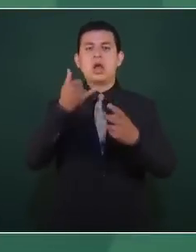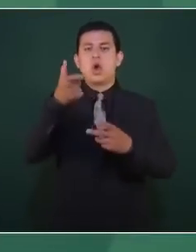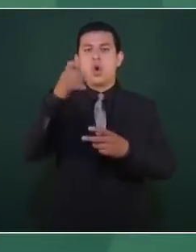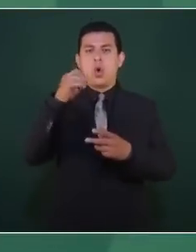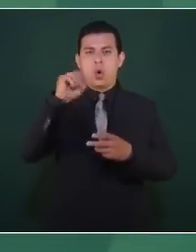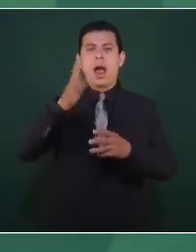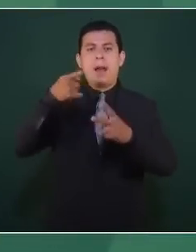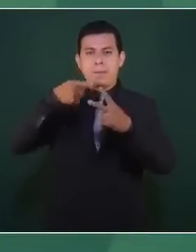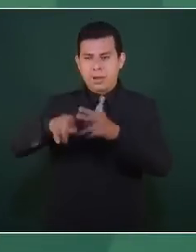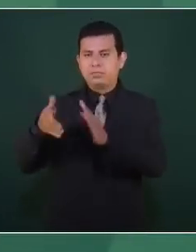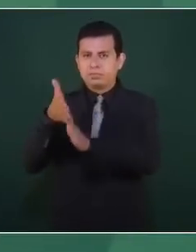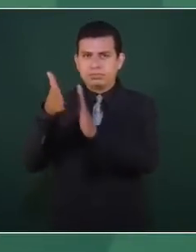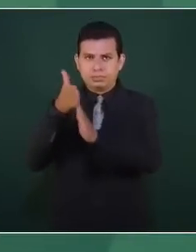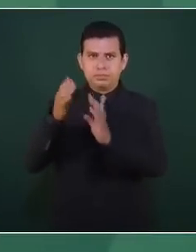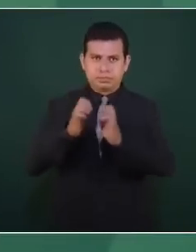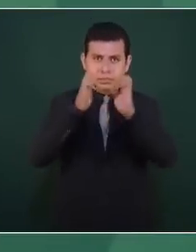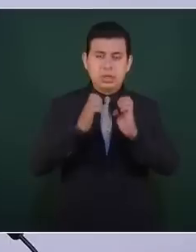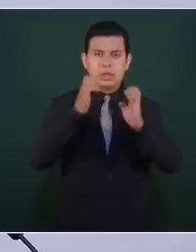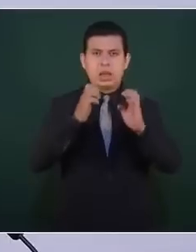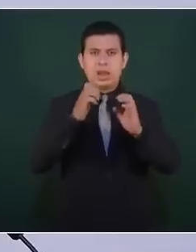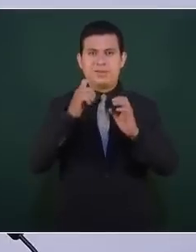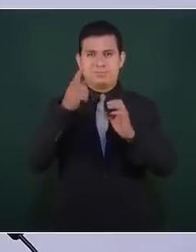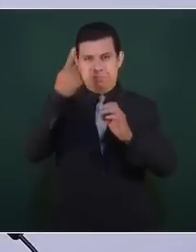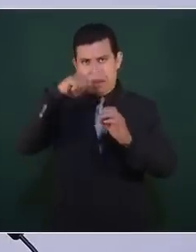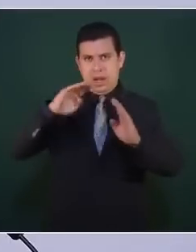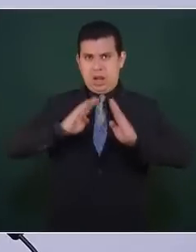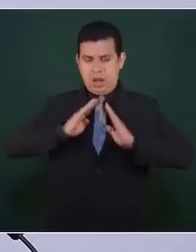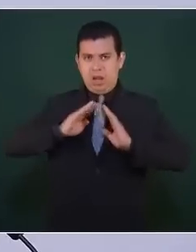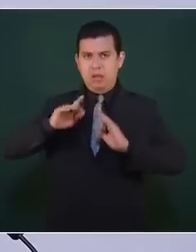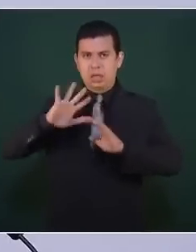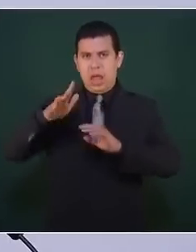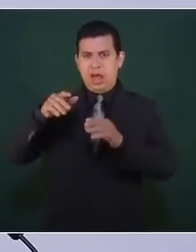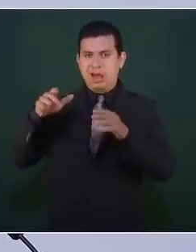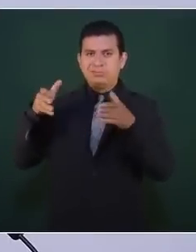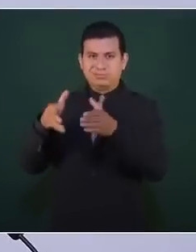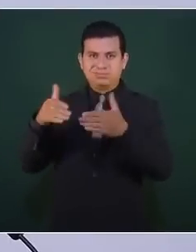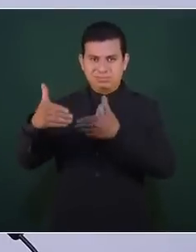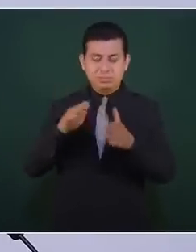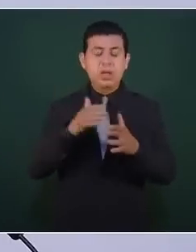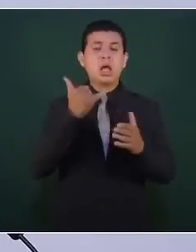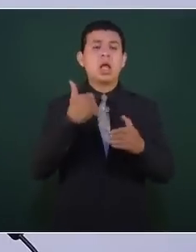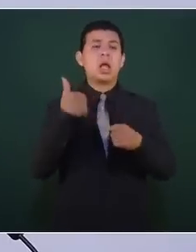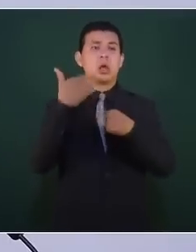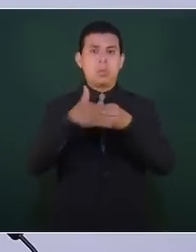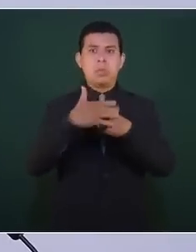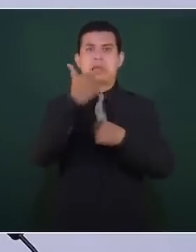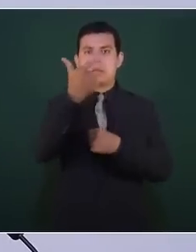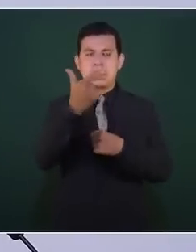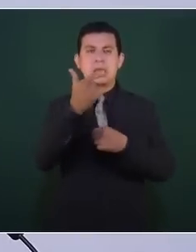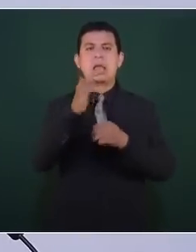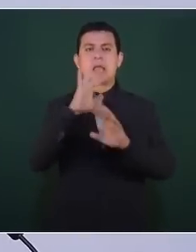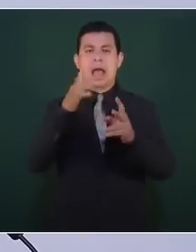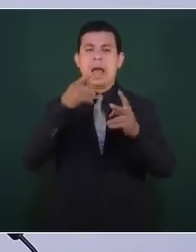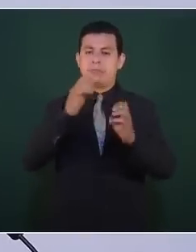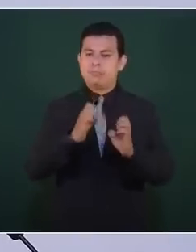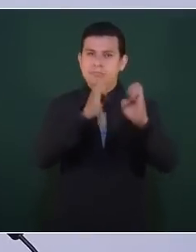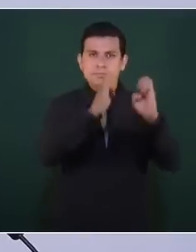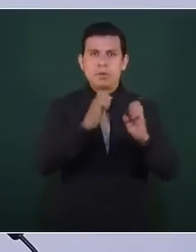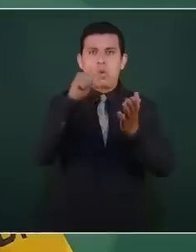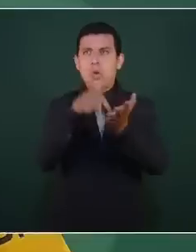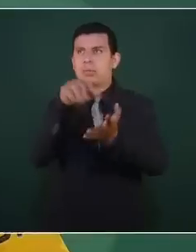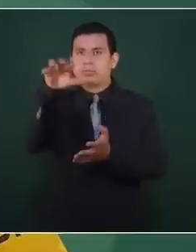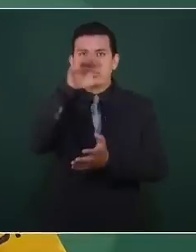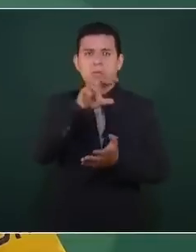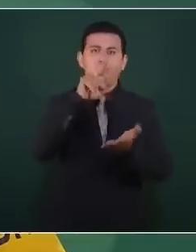Y hay siete más de ellas proyectadas para el 2022 y 2023,